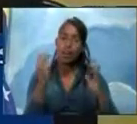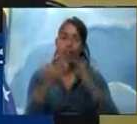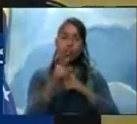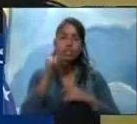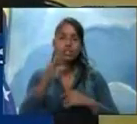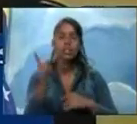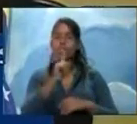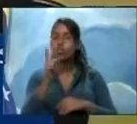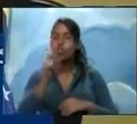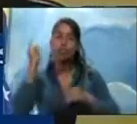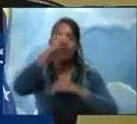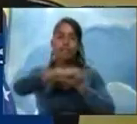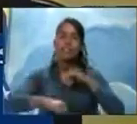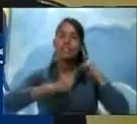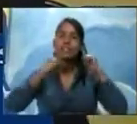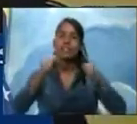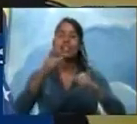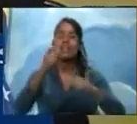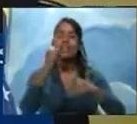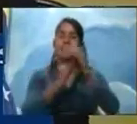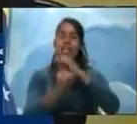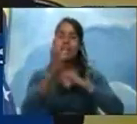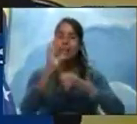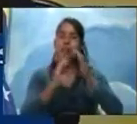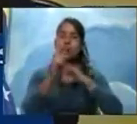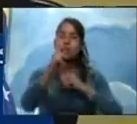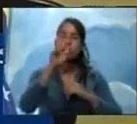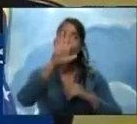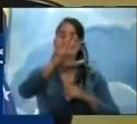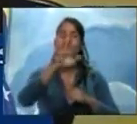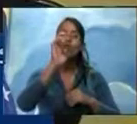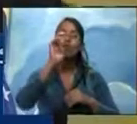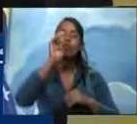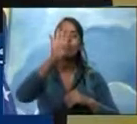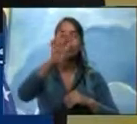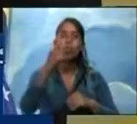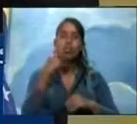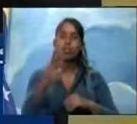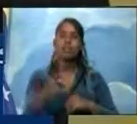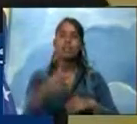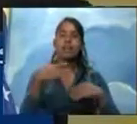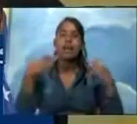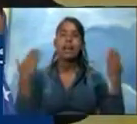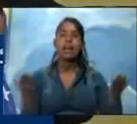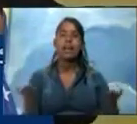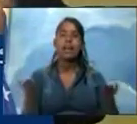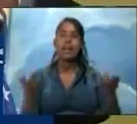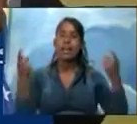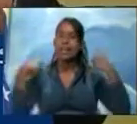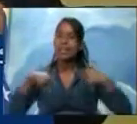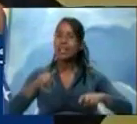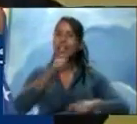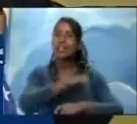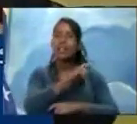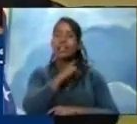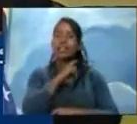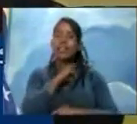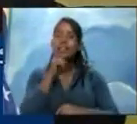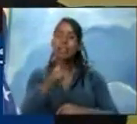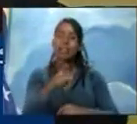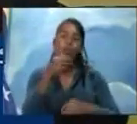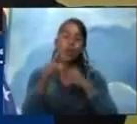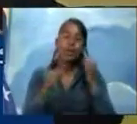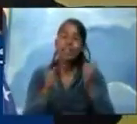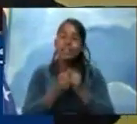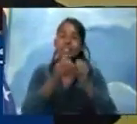no te vencerán. En Isaías, en el capítulo 54:15 dice, el que trate de dañarte a ti, lo hará